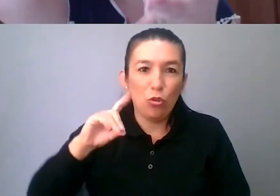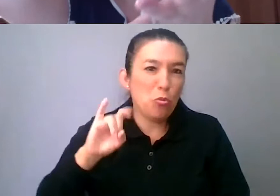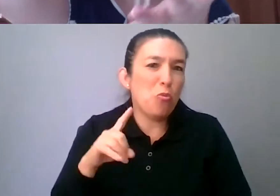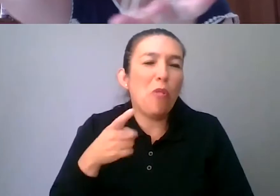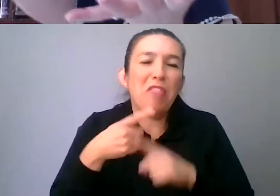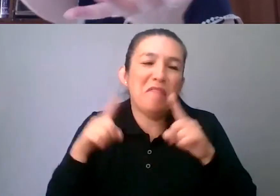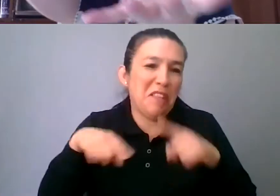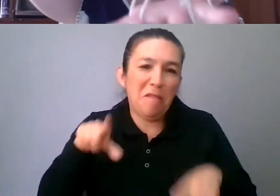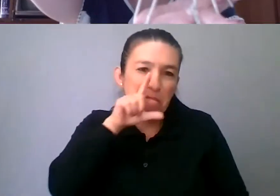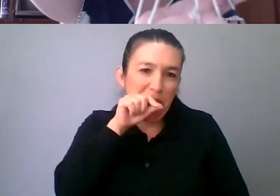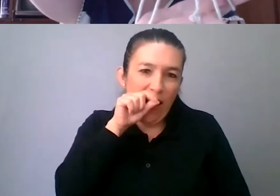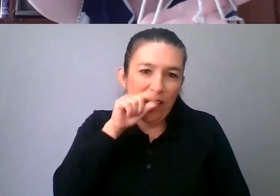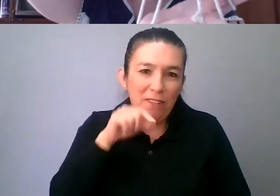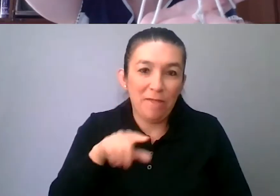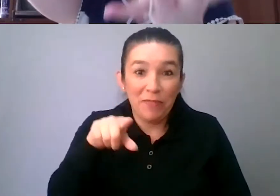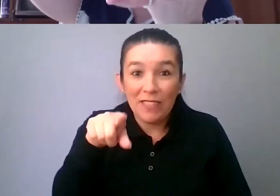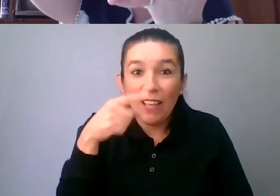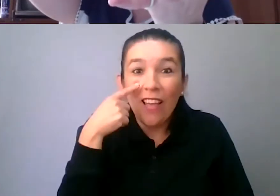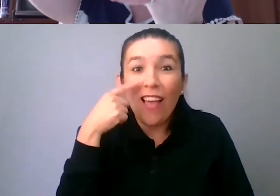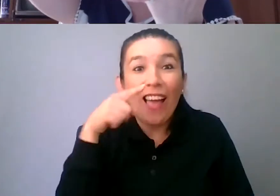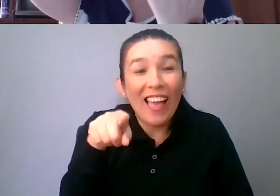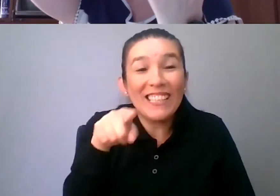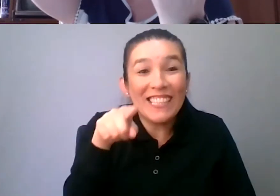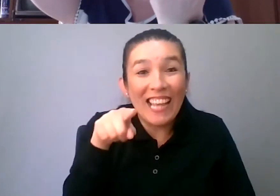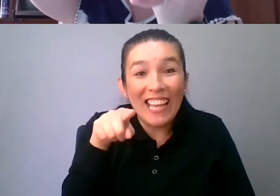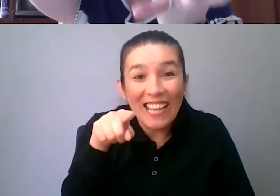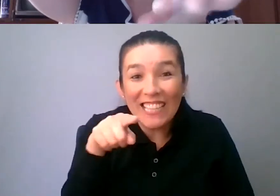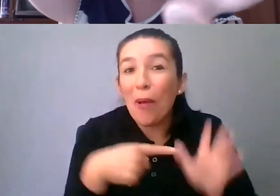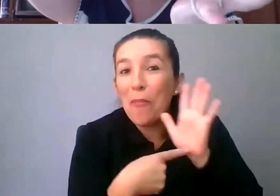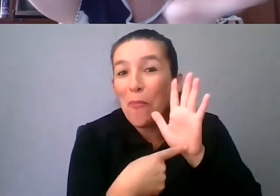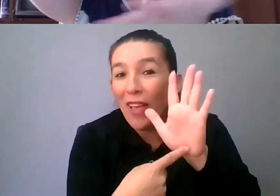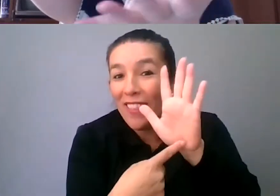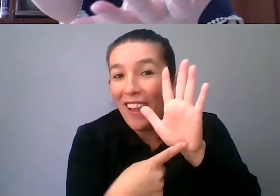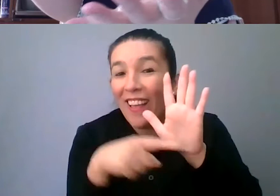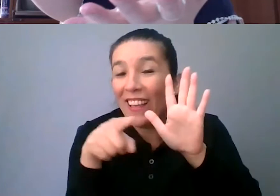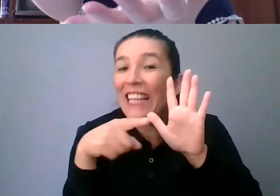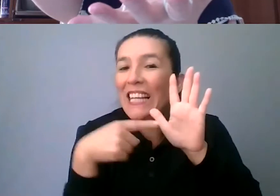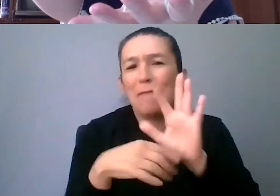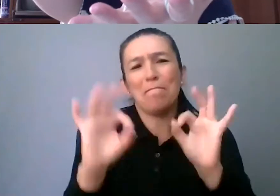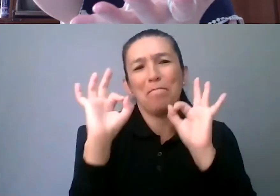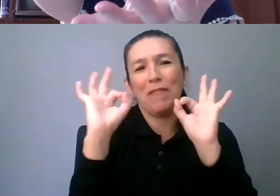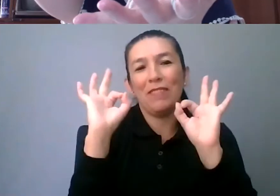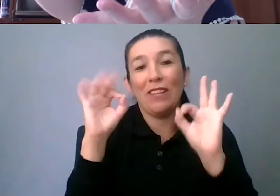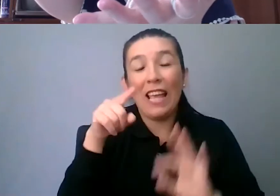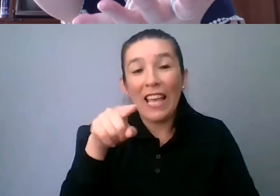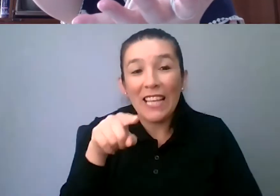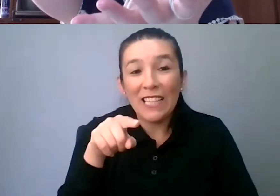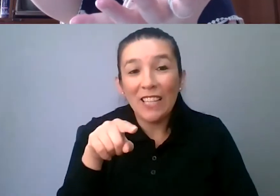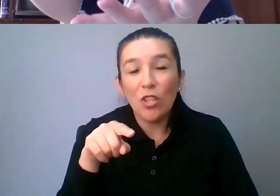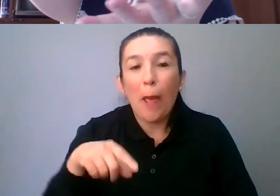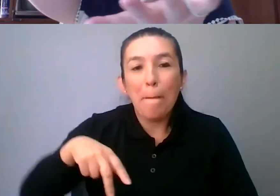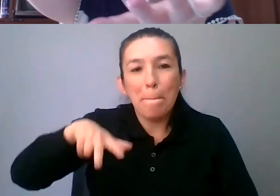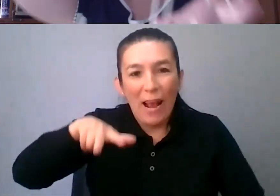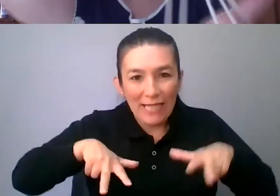se hace. Esa, la Carolina la está mostrando. Gracias, Caro. Esa, perfecto. Es una pata, mira, muéstrala con